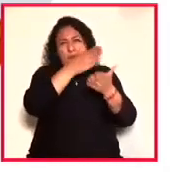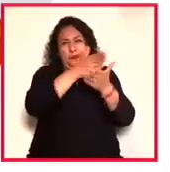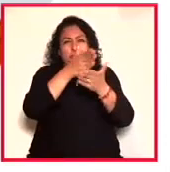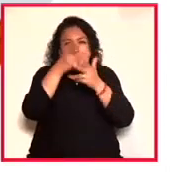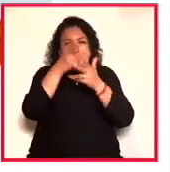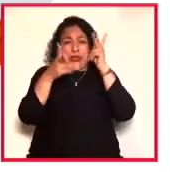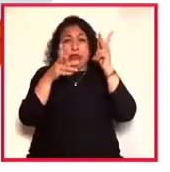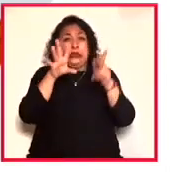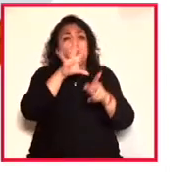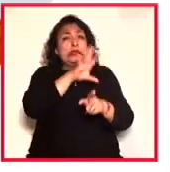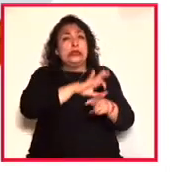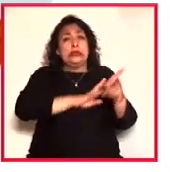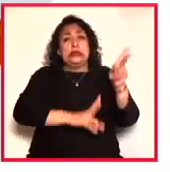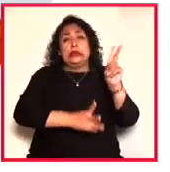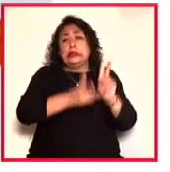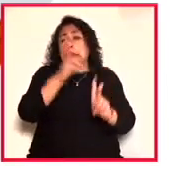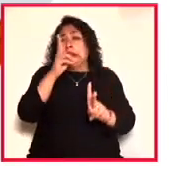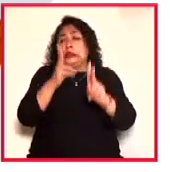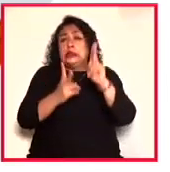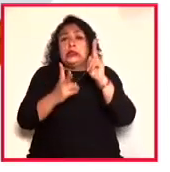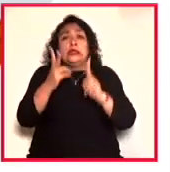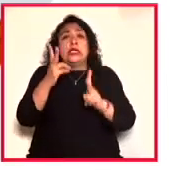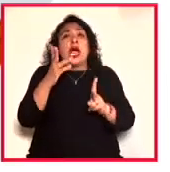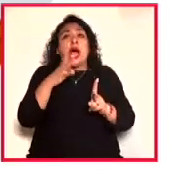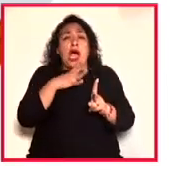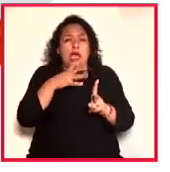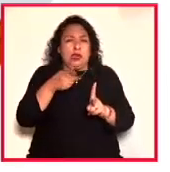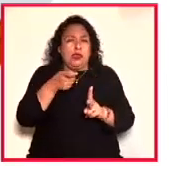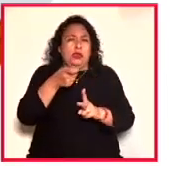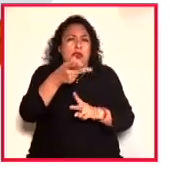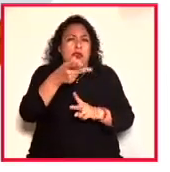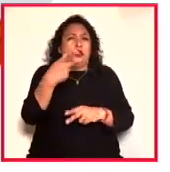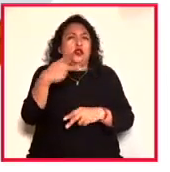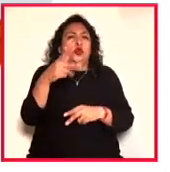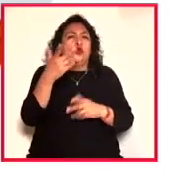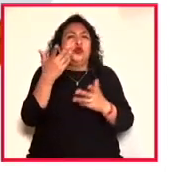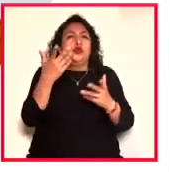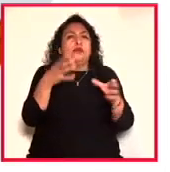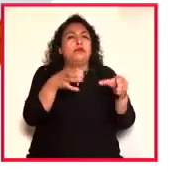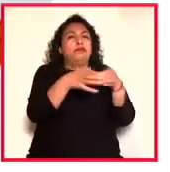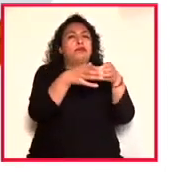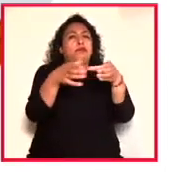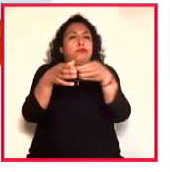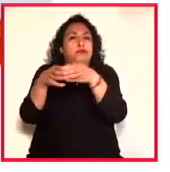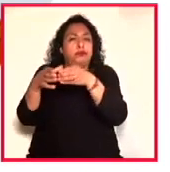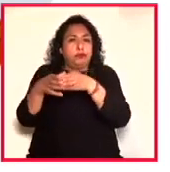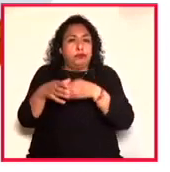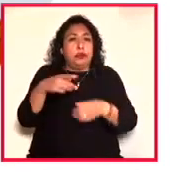con la vegetación y ha desarrollado y denominado sus propias especies.